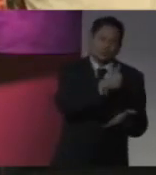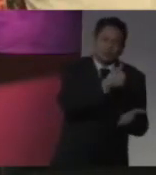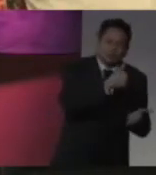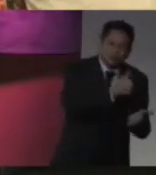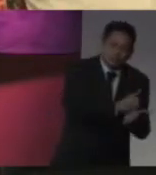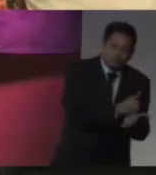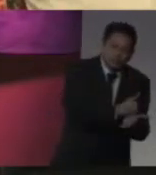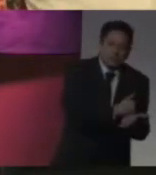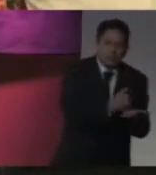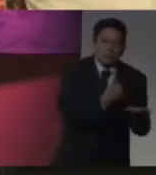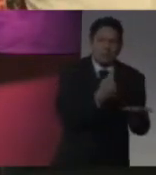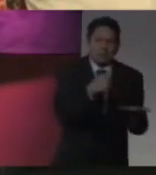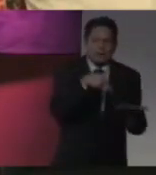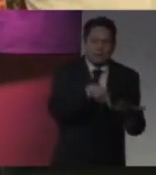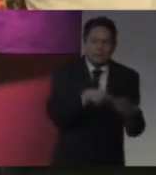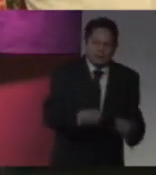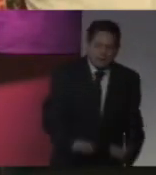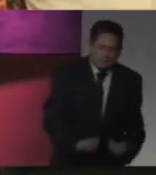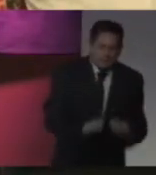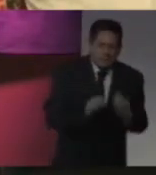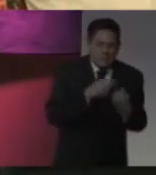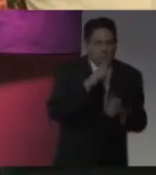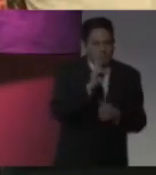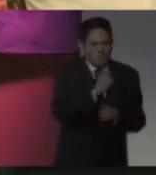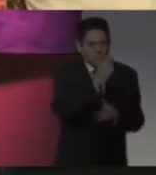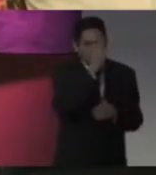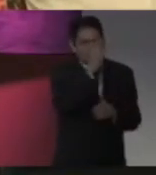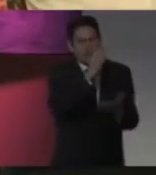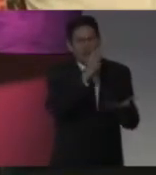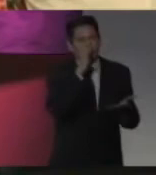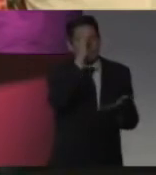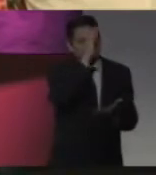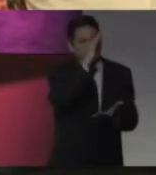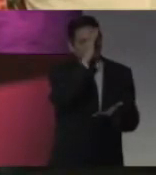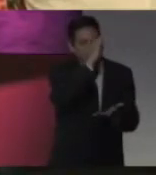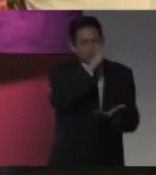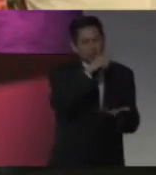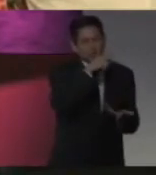los elementos universitarios, con la filosofía